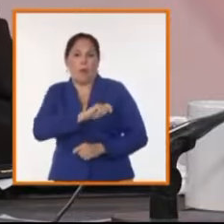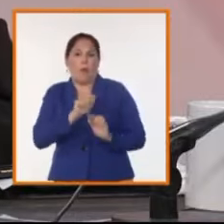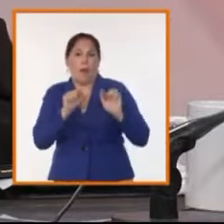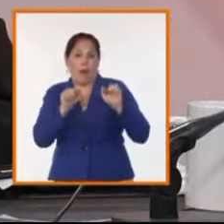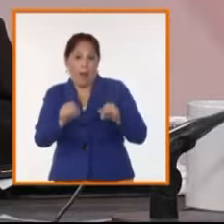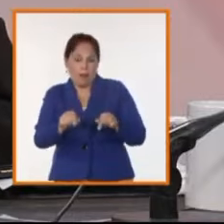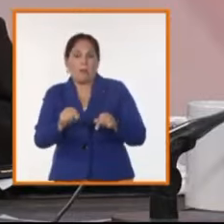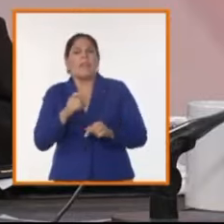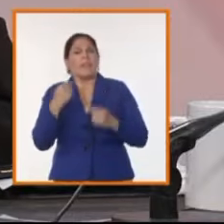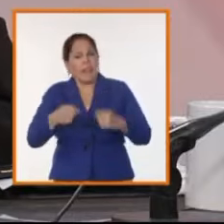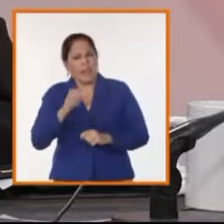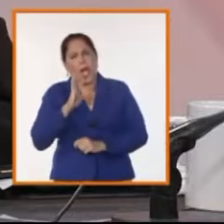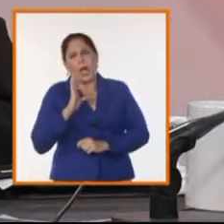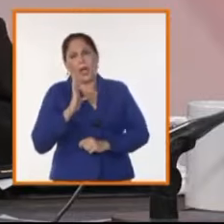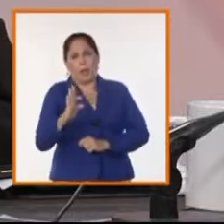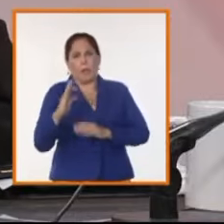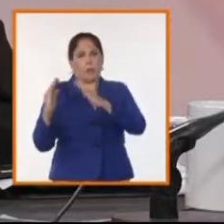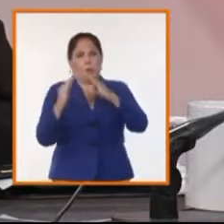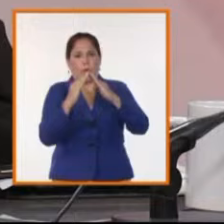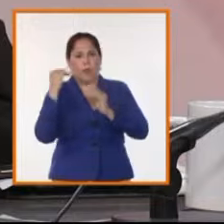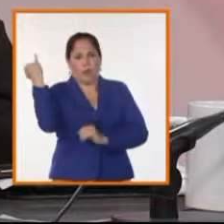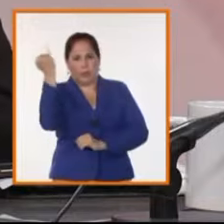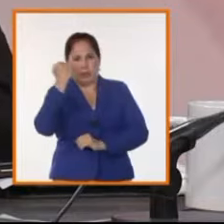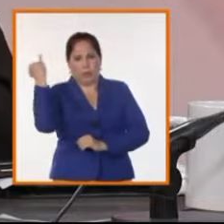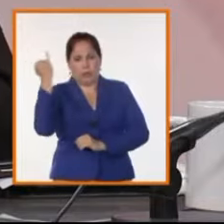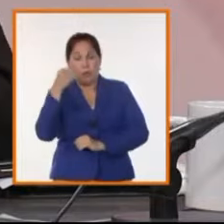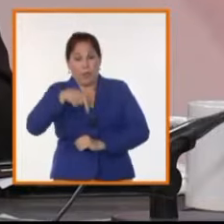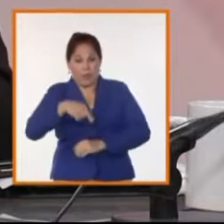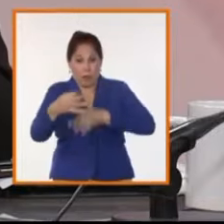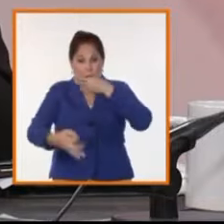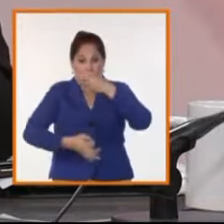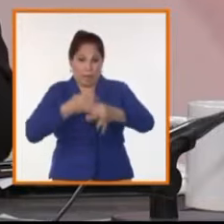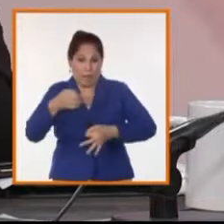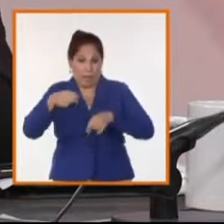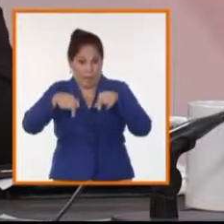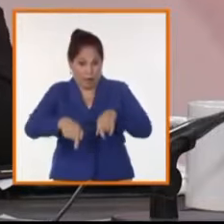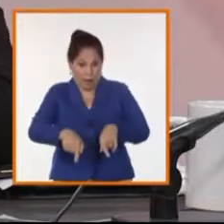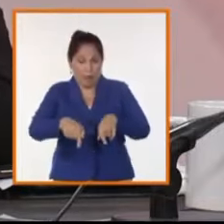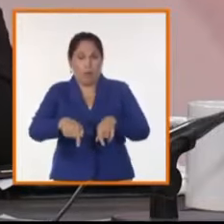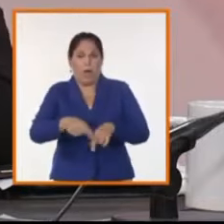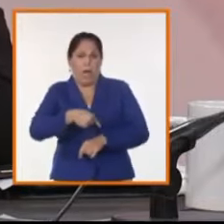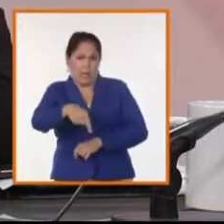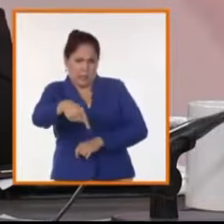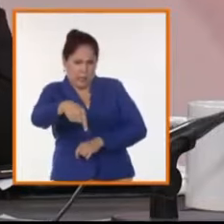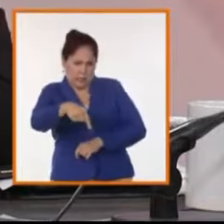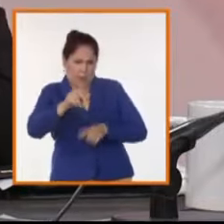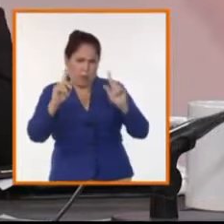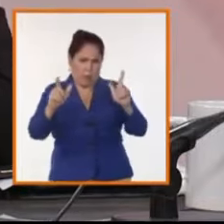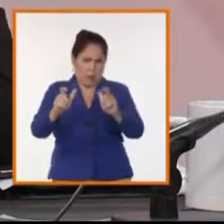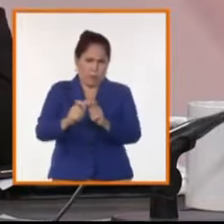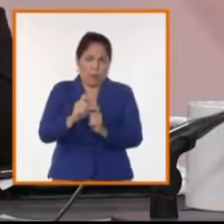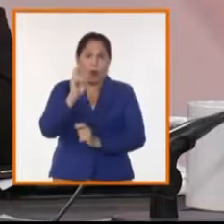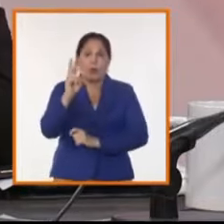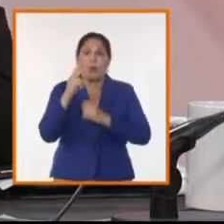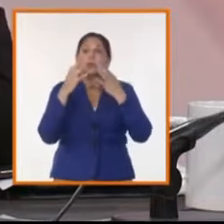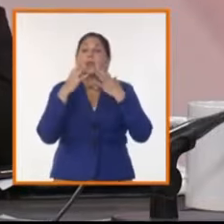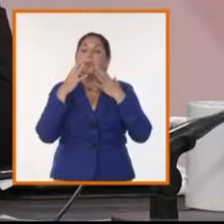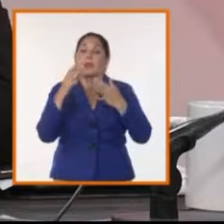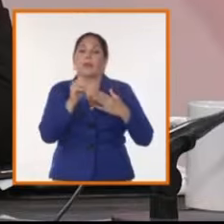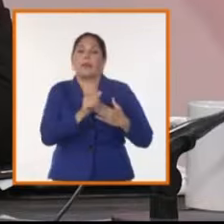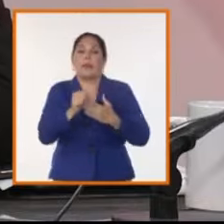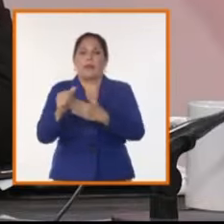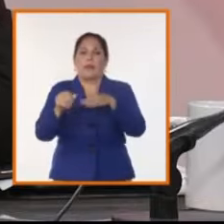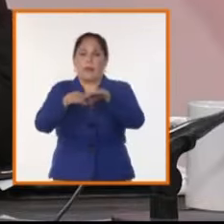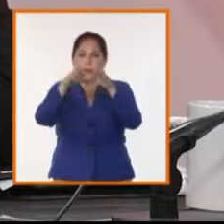será respetado por la comunidad internacional de eso se habló pues un encuentro reciente entre dos importantes líderes